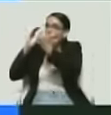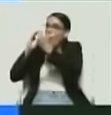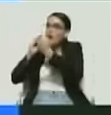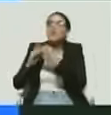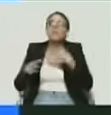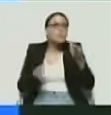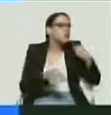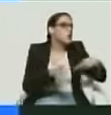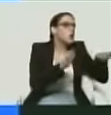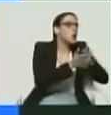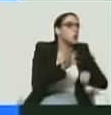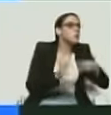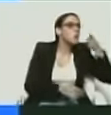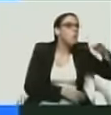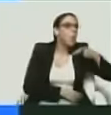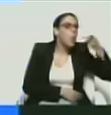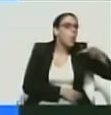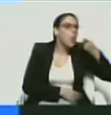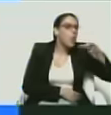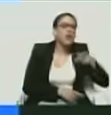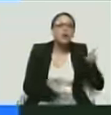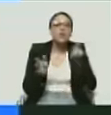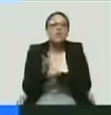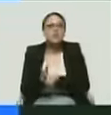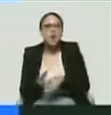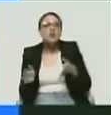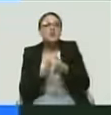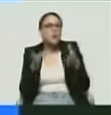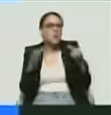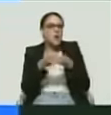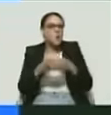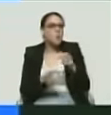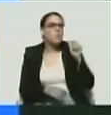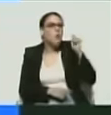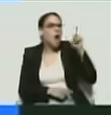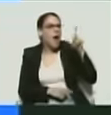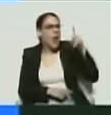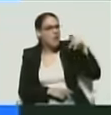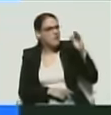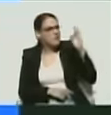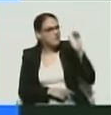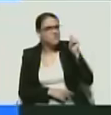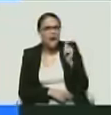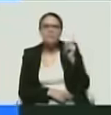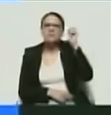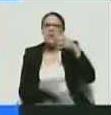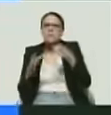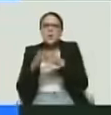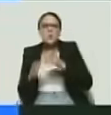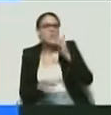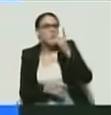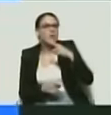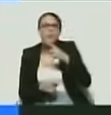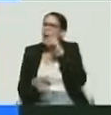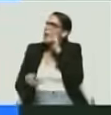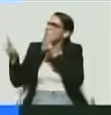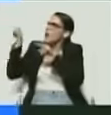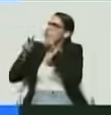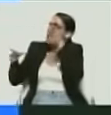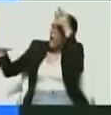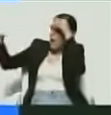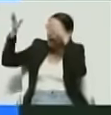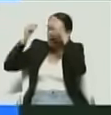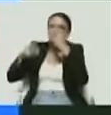fanáticos, batallones alfa, batallones delta. Y todo eso es los motorizados que